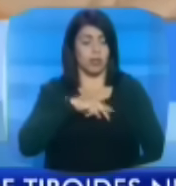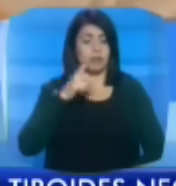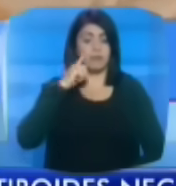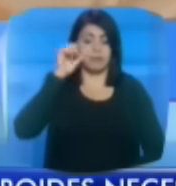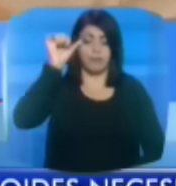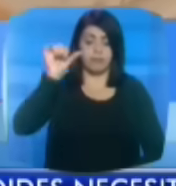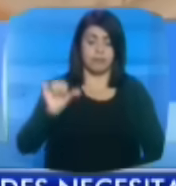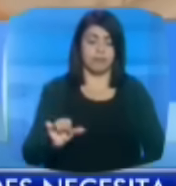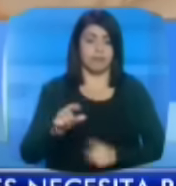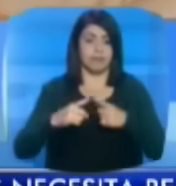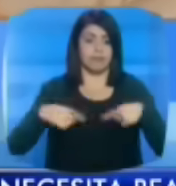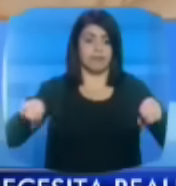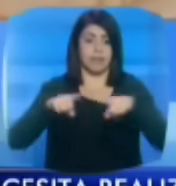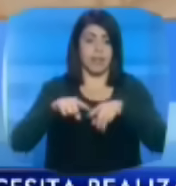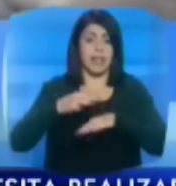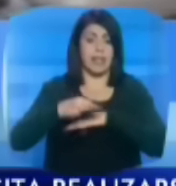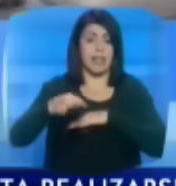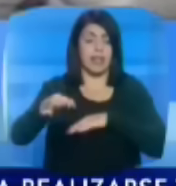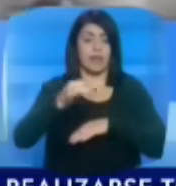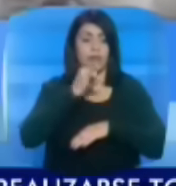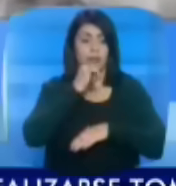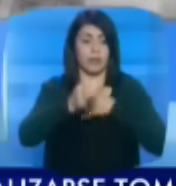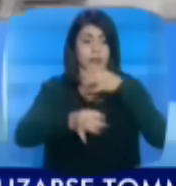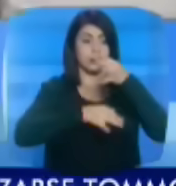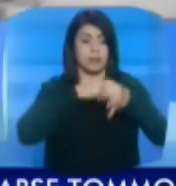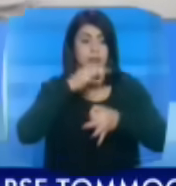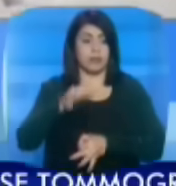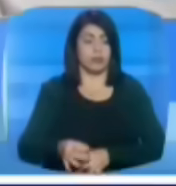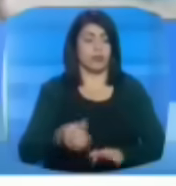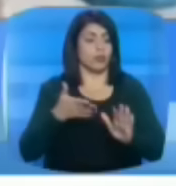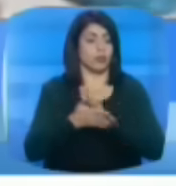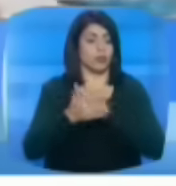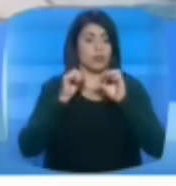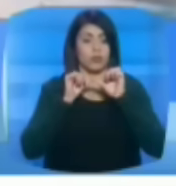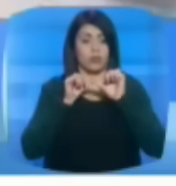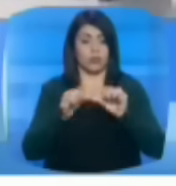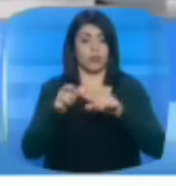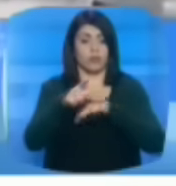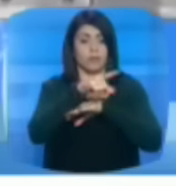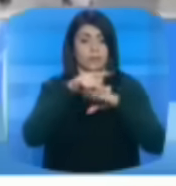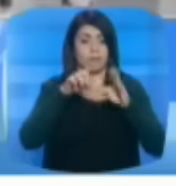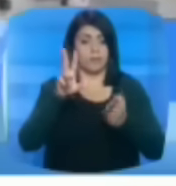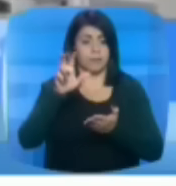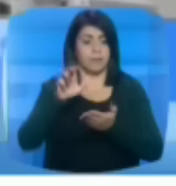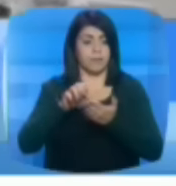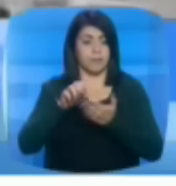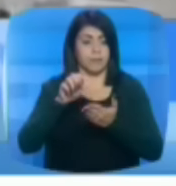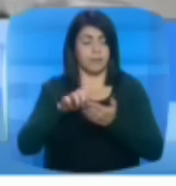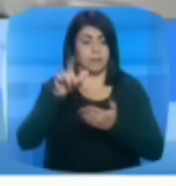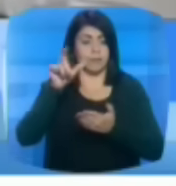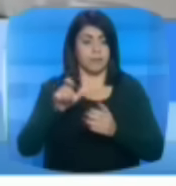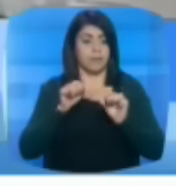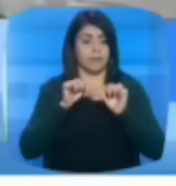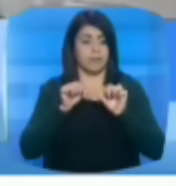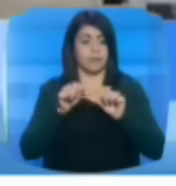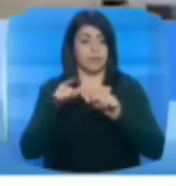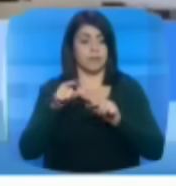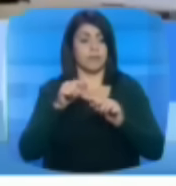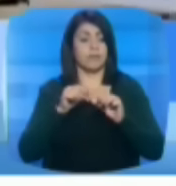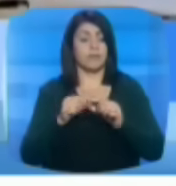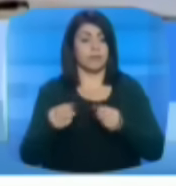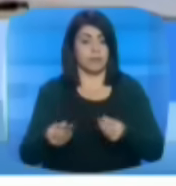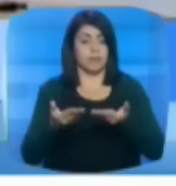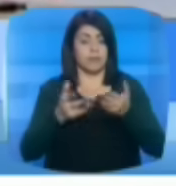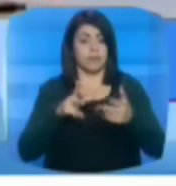condición de islas. Estas declaraciones las ofreció el gobernador del estado Nueva Esparta, Morel Rodríguez Ávila, durante